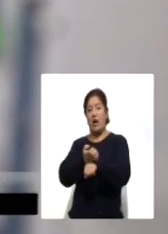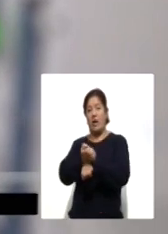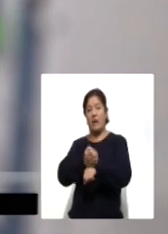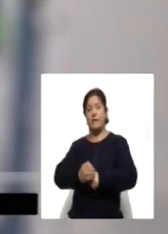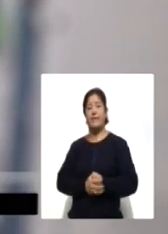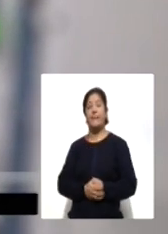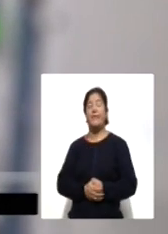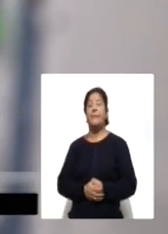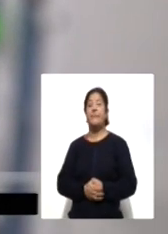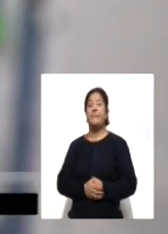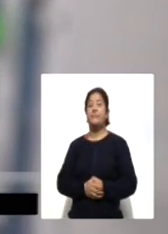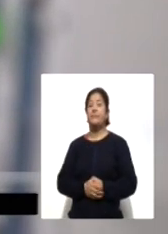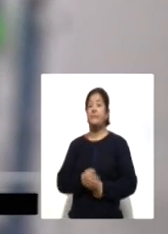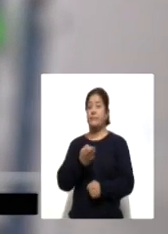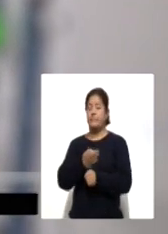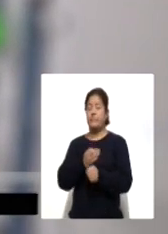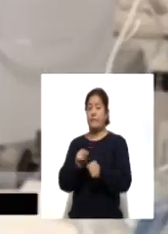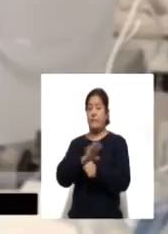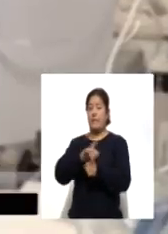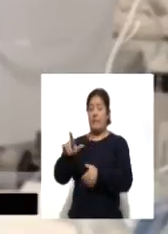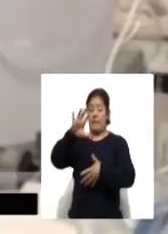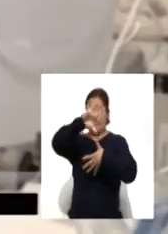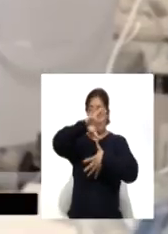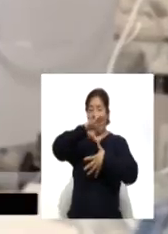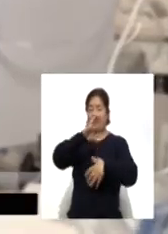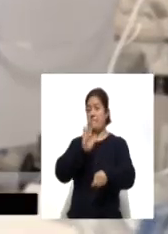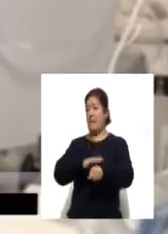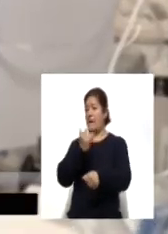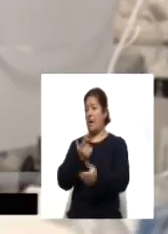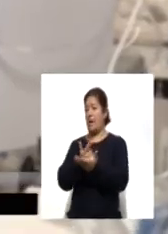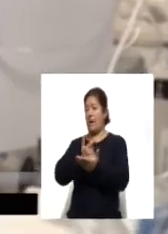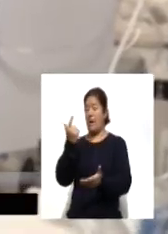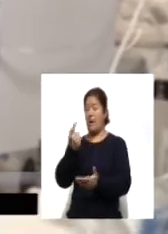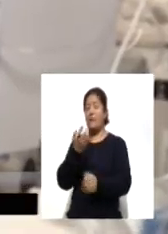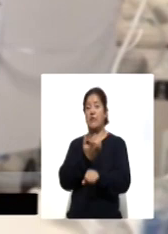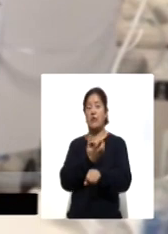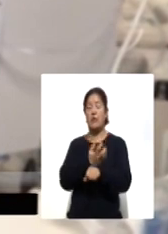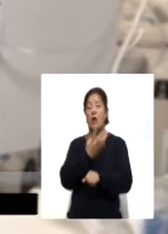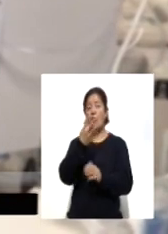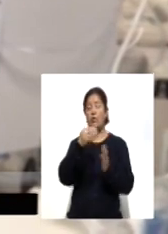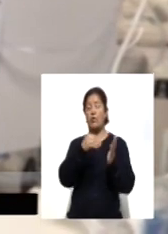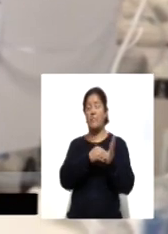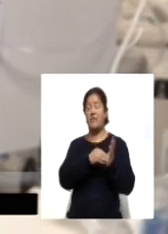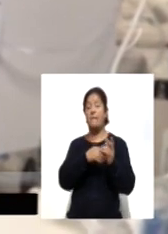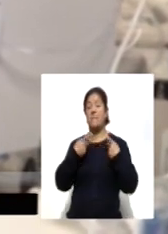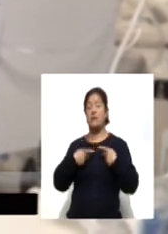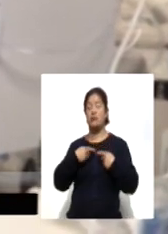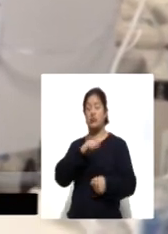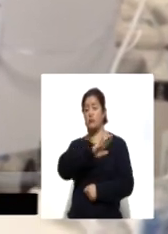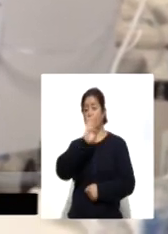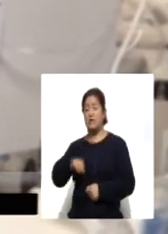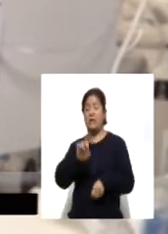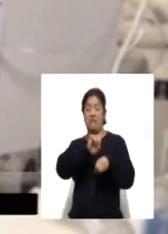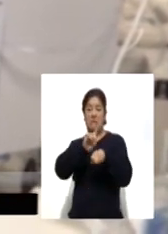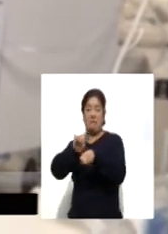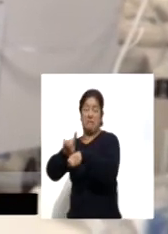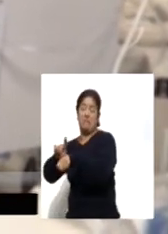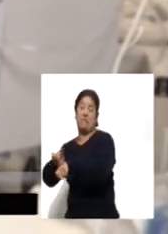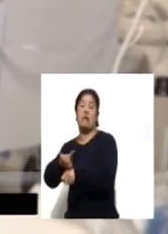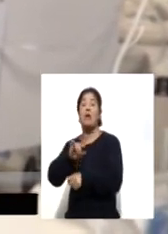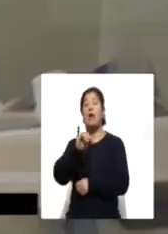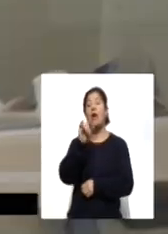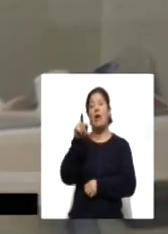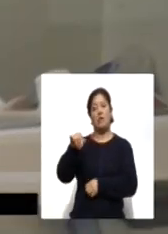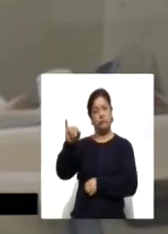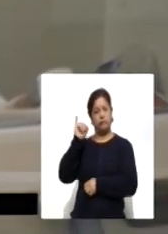pandemia se recrudece en el continente americano. Estados Unidos registró casi 4.000 muertes diarias por COVID-19 el jueves, una cifra